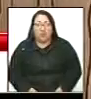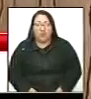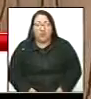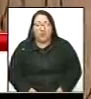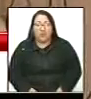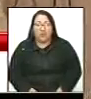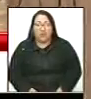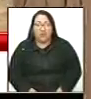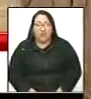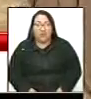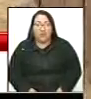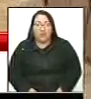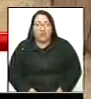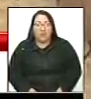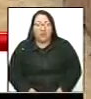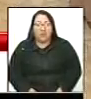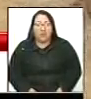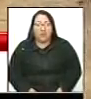Señor Presidente,